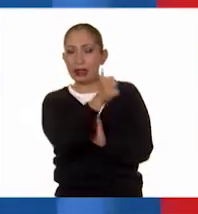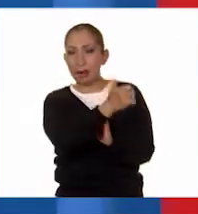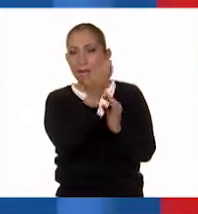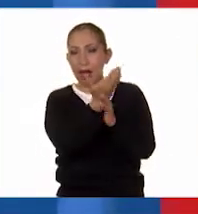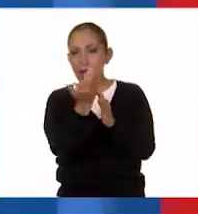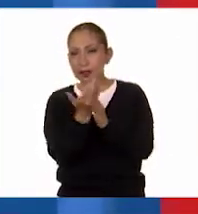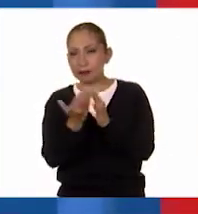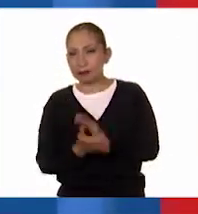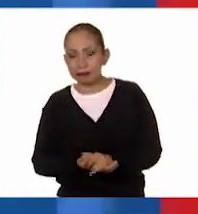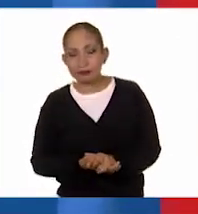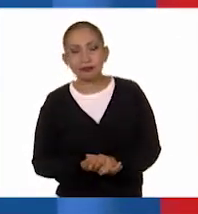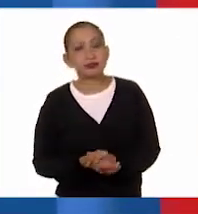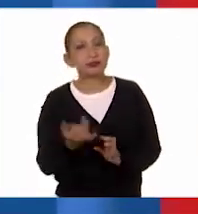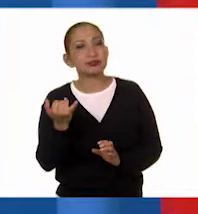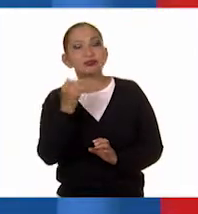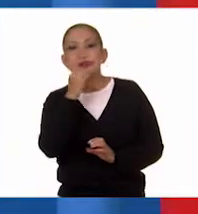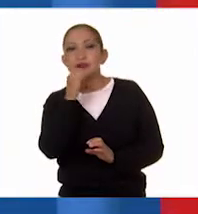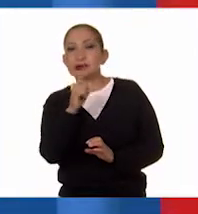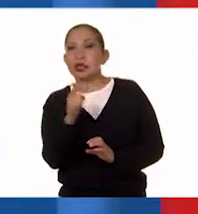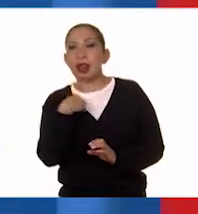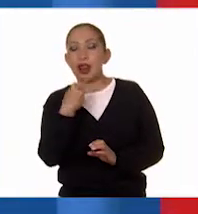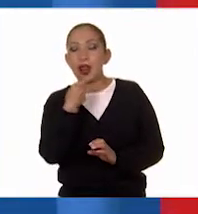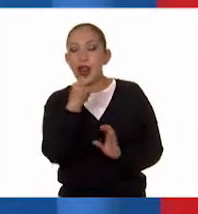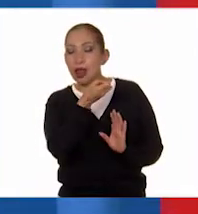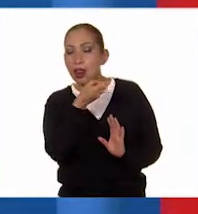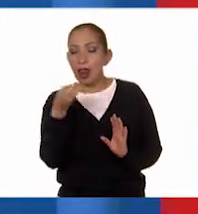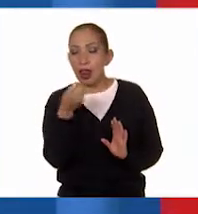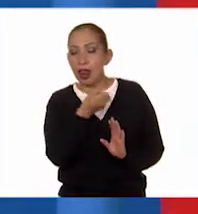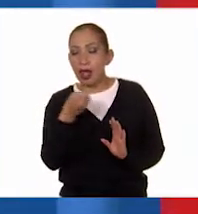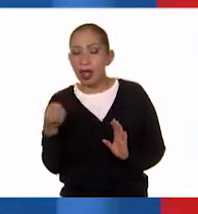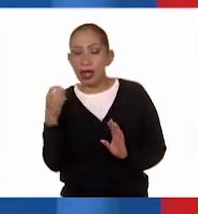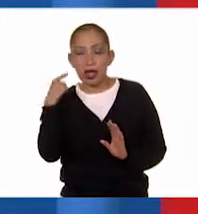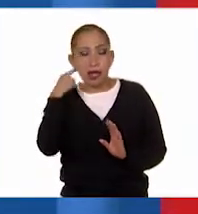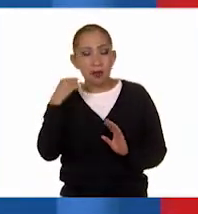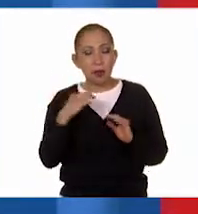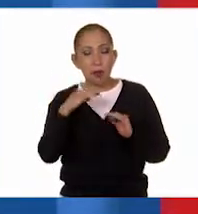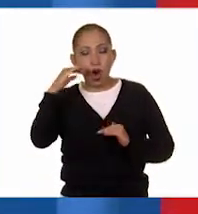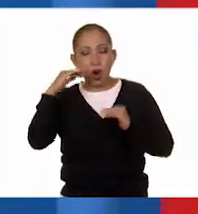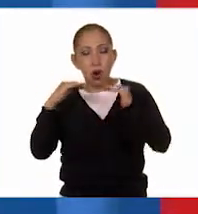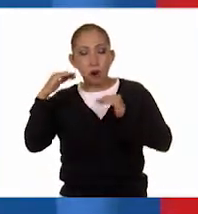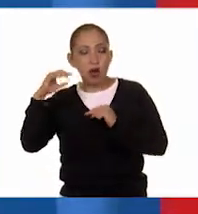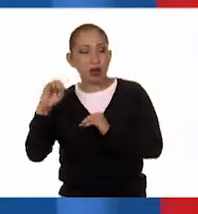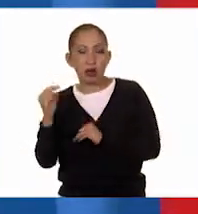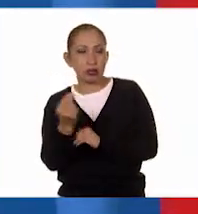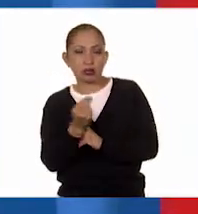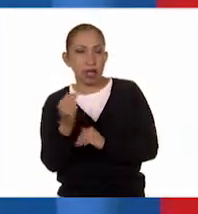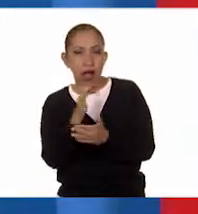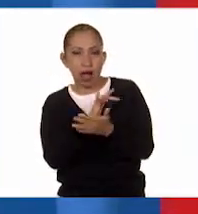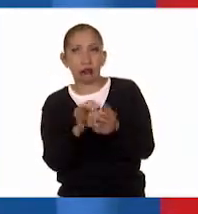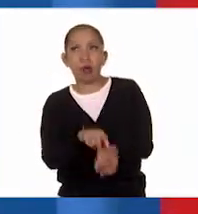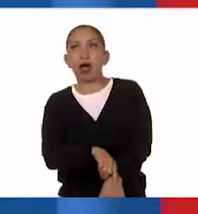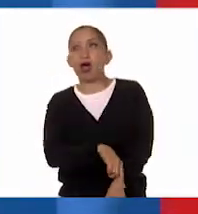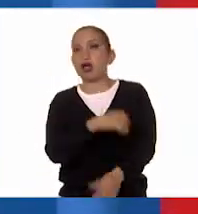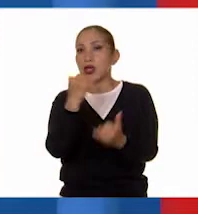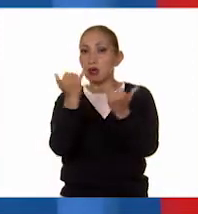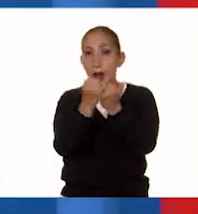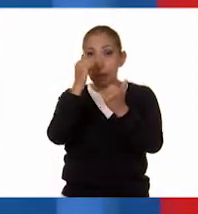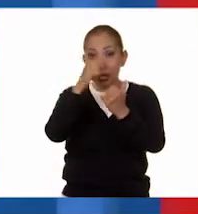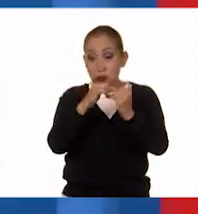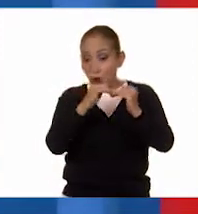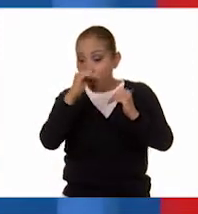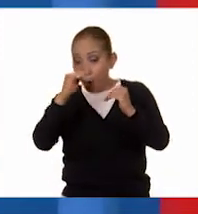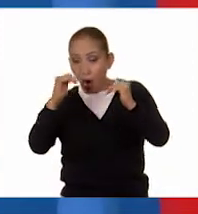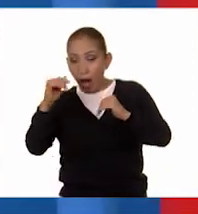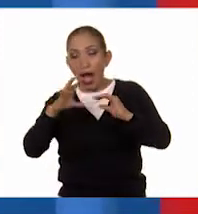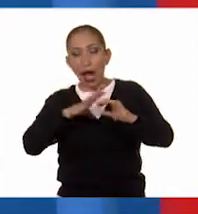del texto. Incluso la fluidez y el volumen podrían cambiar, pues no es necesario leer todo con la misma fluidez ni